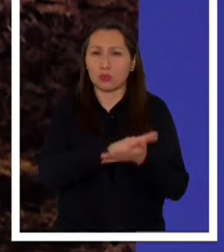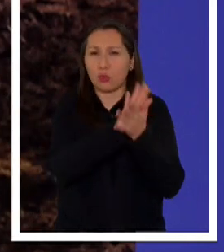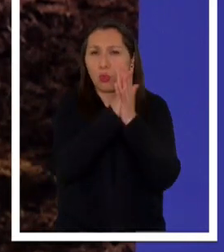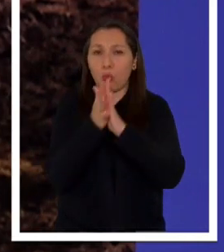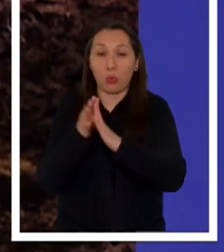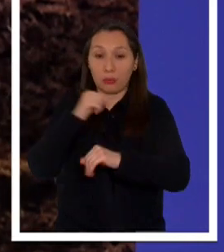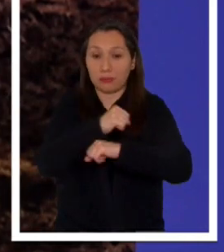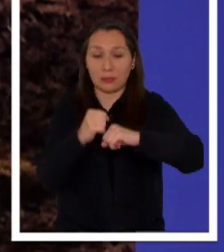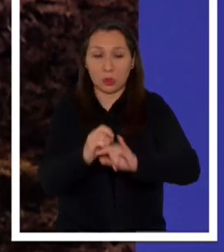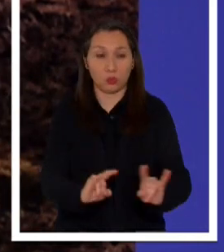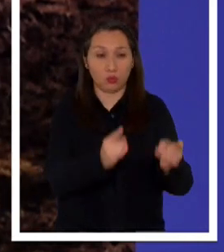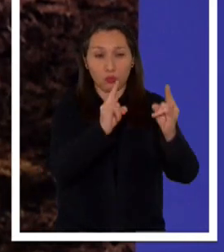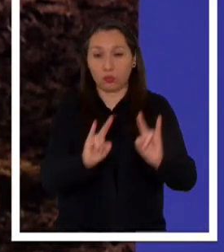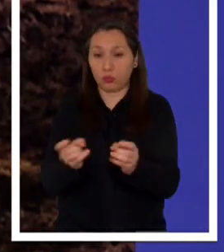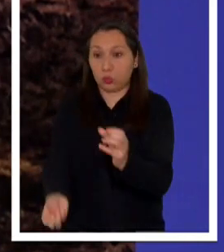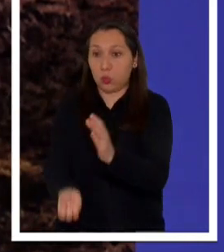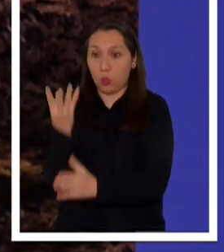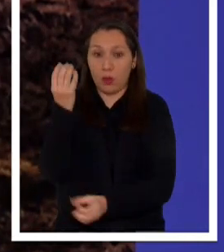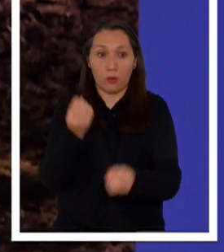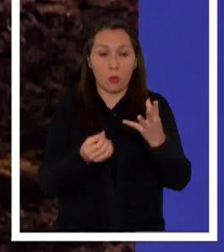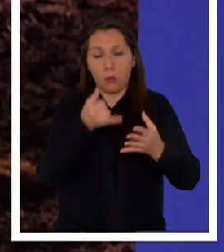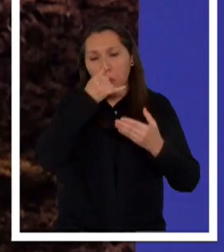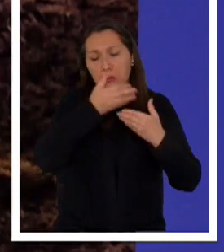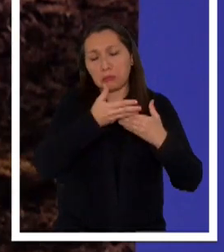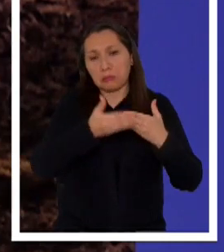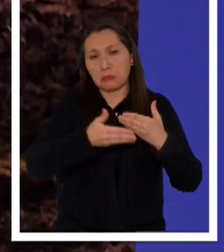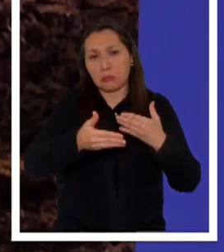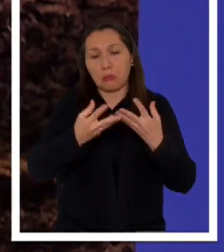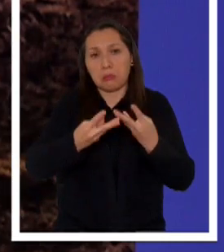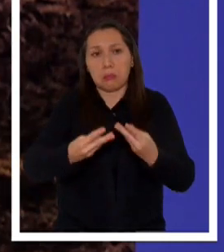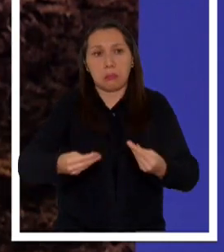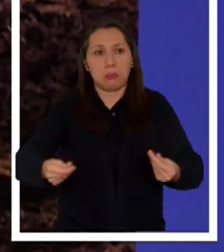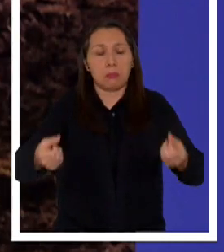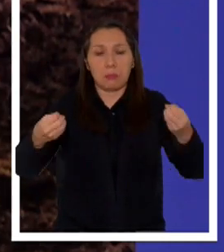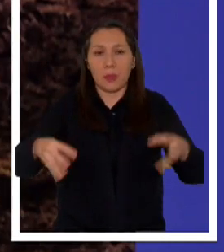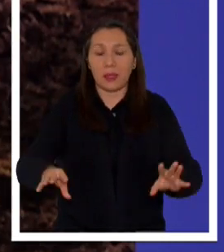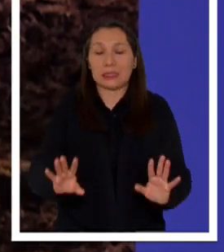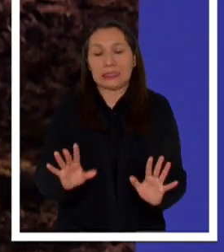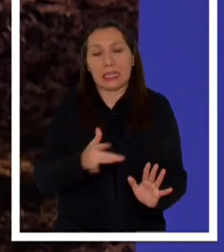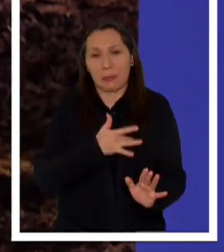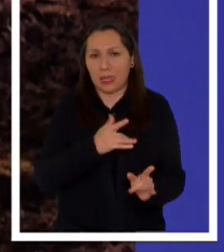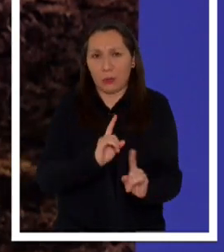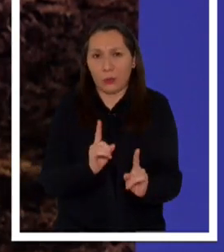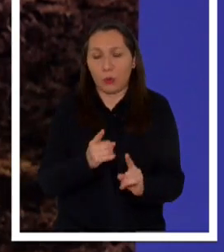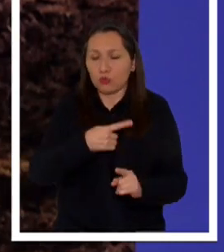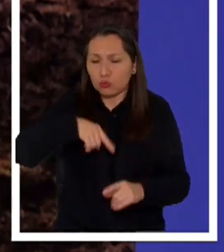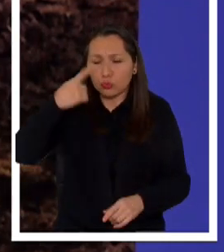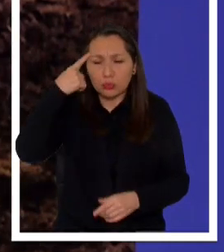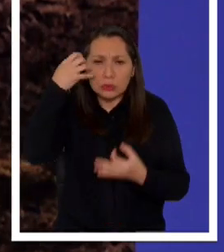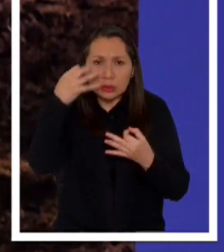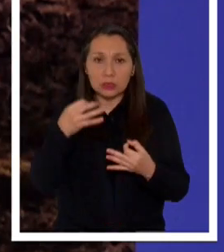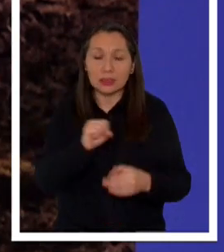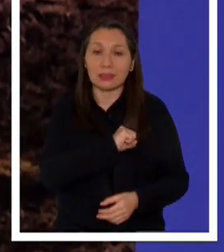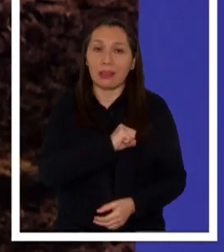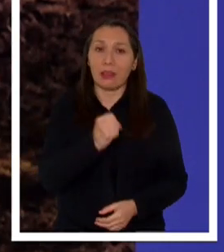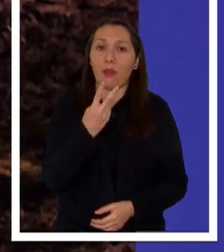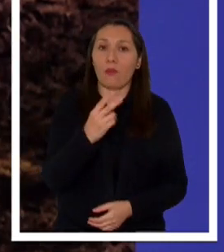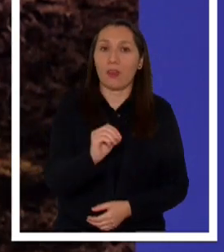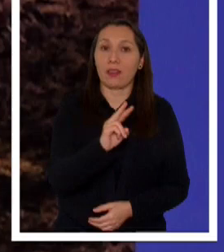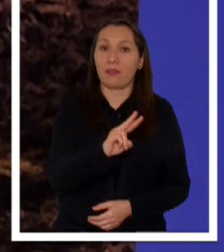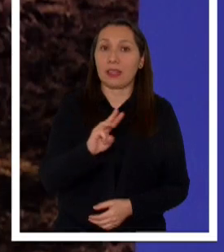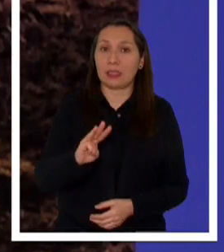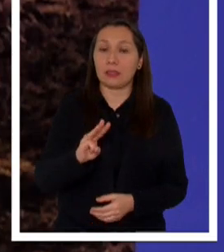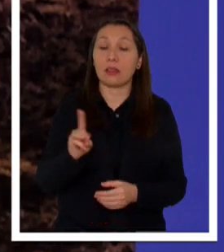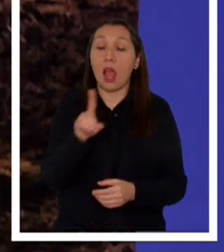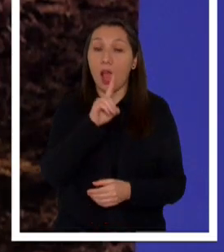la infraestructura que se está desarrollando con el correr del tiempo se pierda nosotros estamos convencidos en Santiago 2023